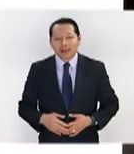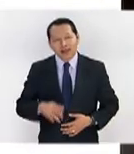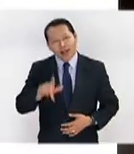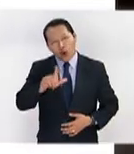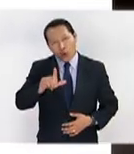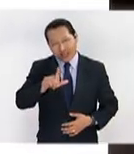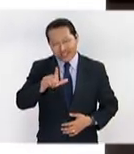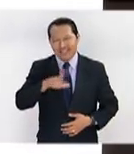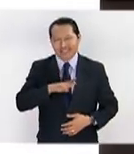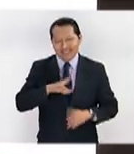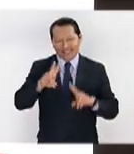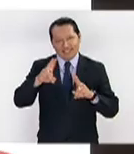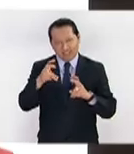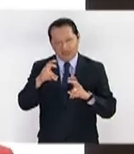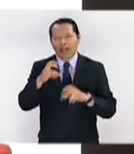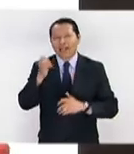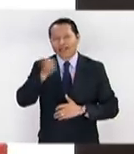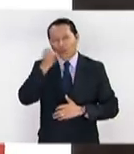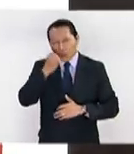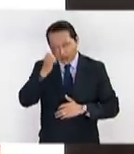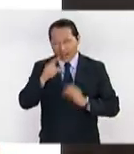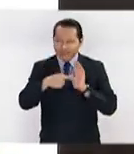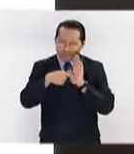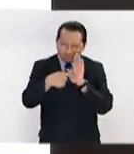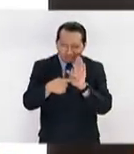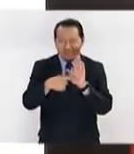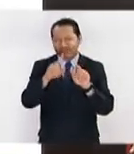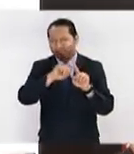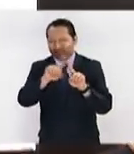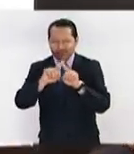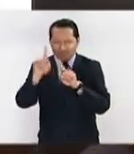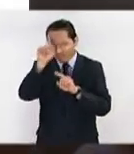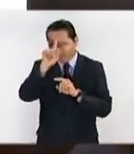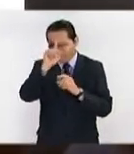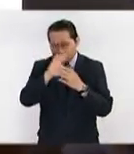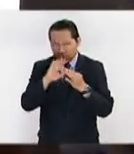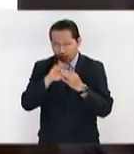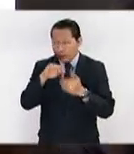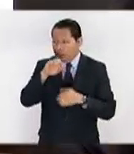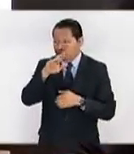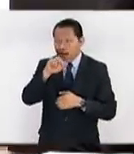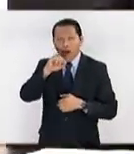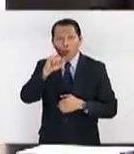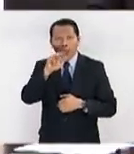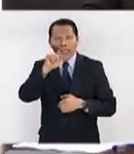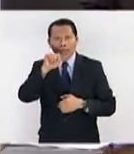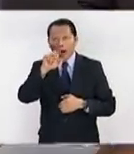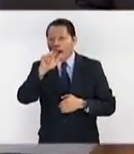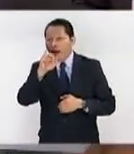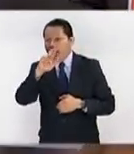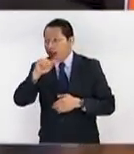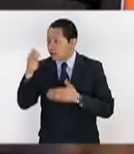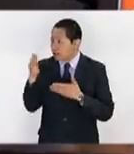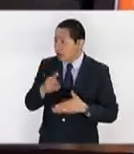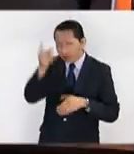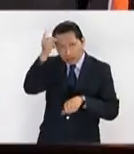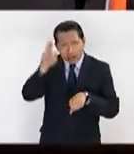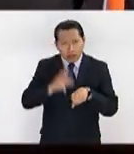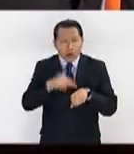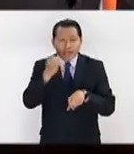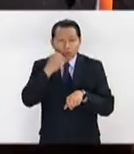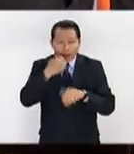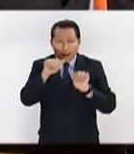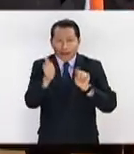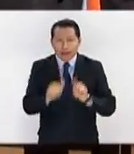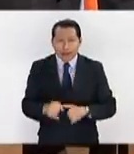Lunes de orientación vocacional y nos da muchísimo gusto que esté aquí en el estudio María Julieta Ramírez. Ella es directora de la Escuela de